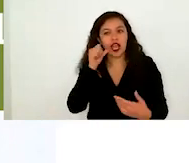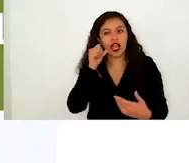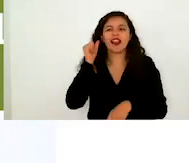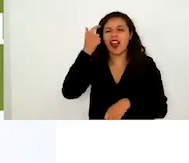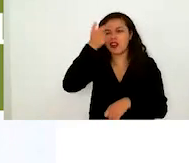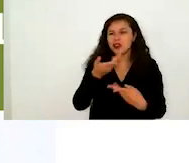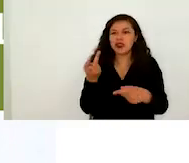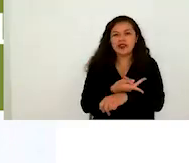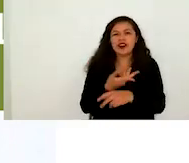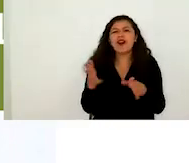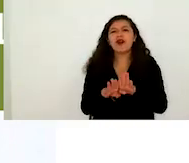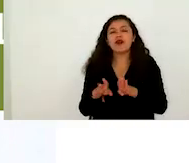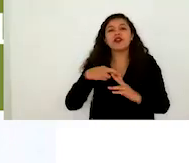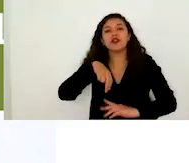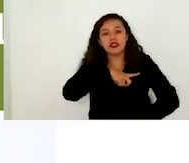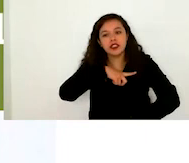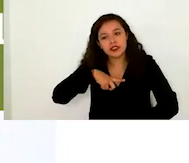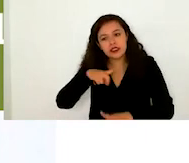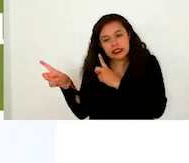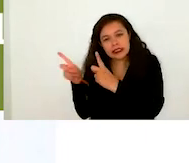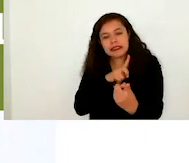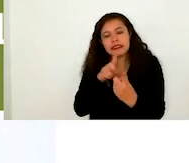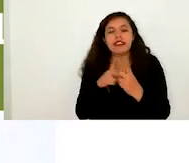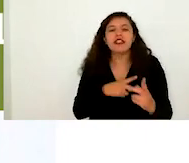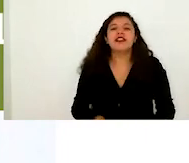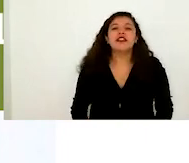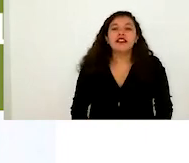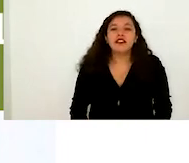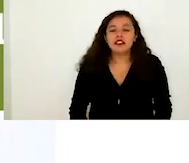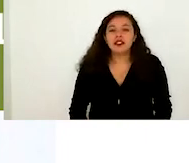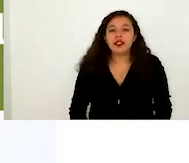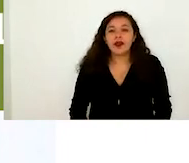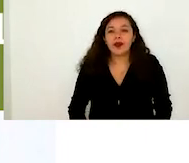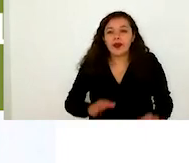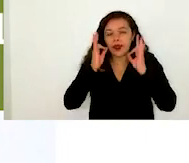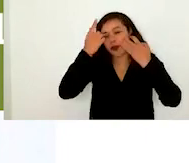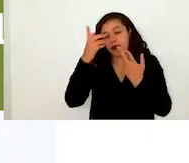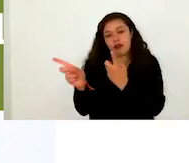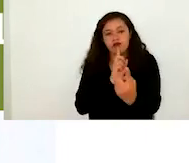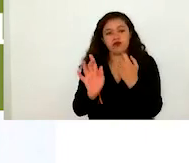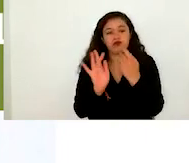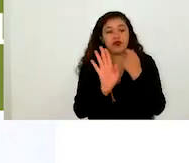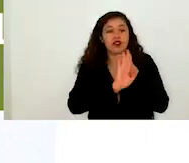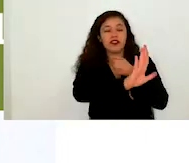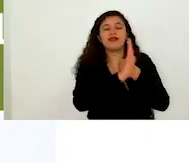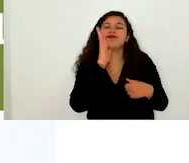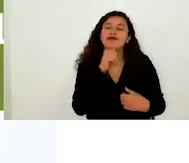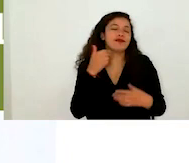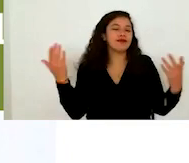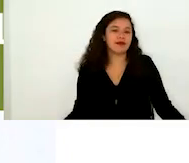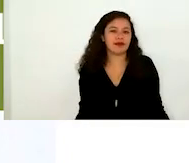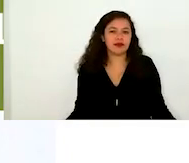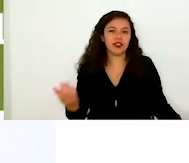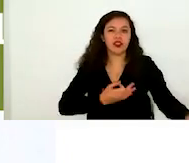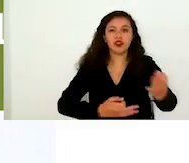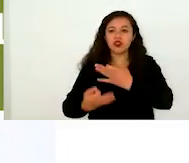relacionando nos estamos reaccionando no hay forma de evitar esa relación todos lo relacionamos sea